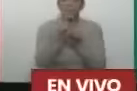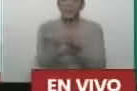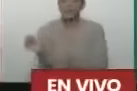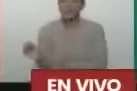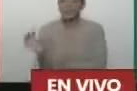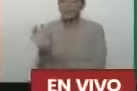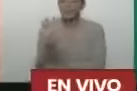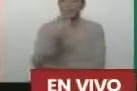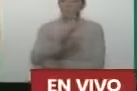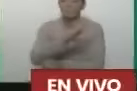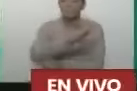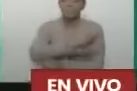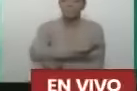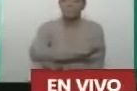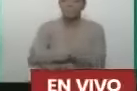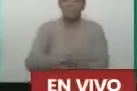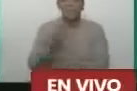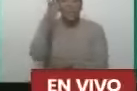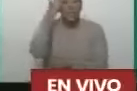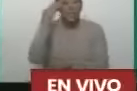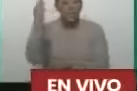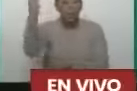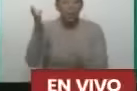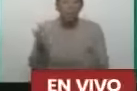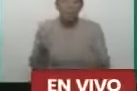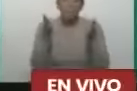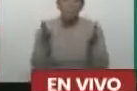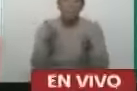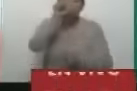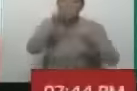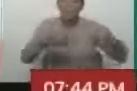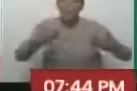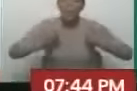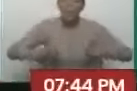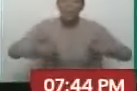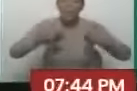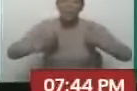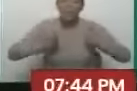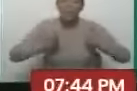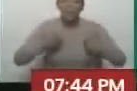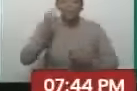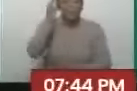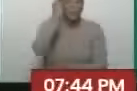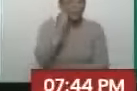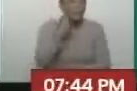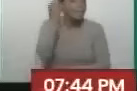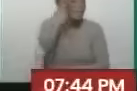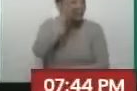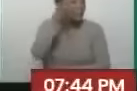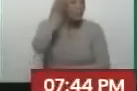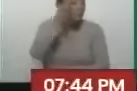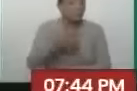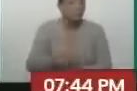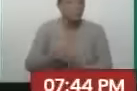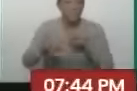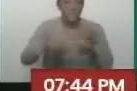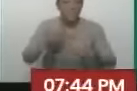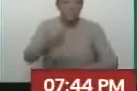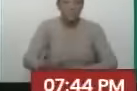el esquivo Dios concede la victoria a la constancia Simón Bolívar mañana tengo un